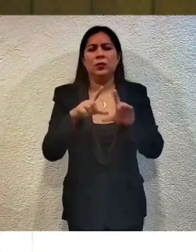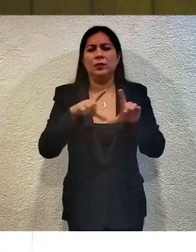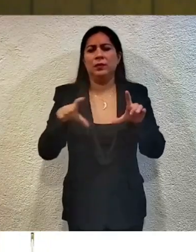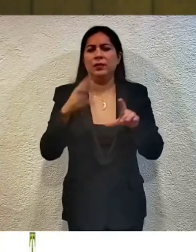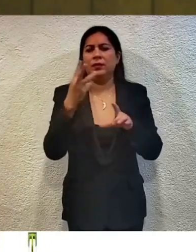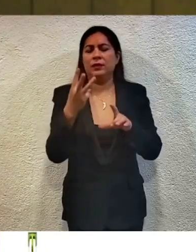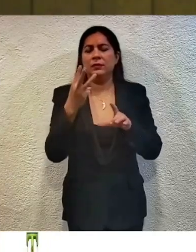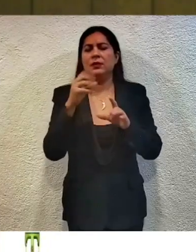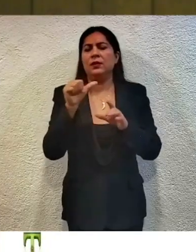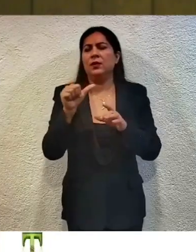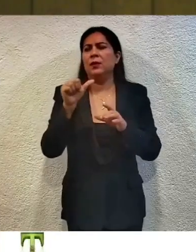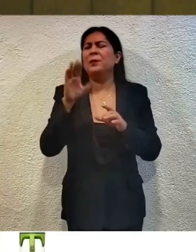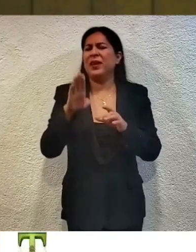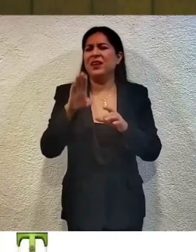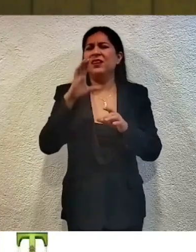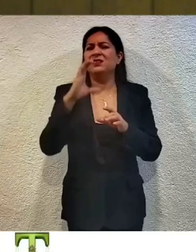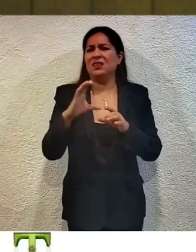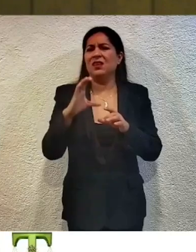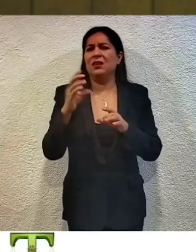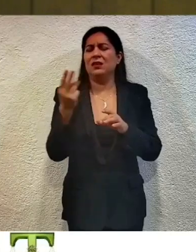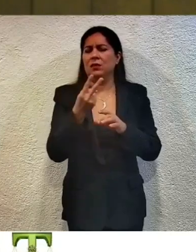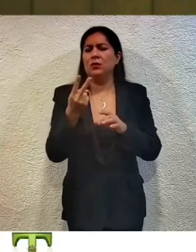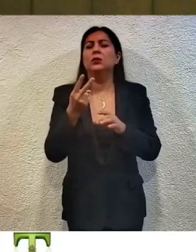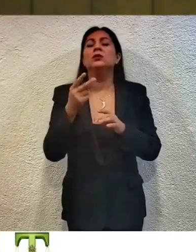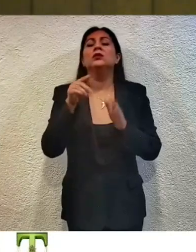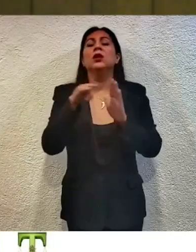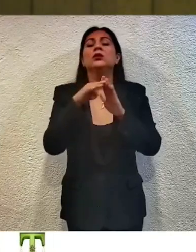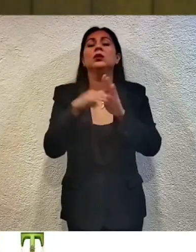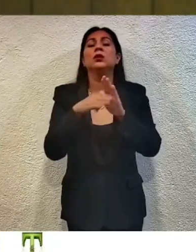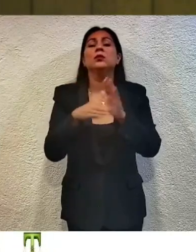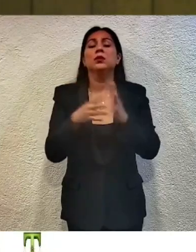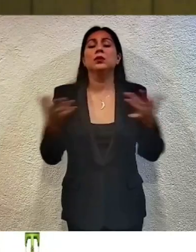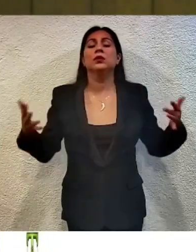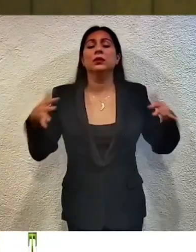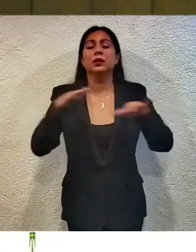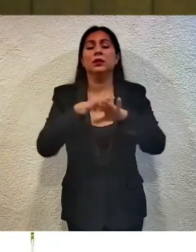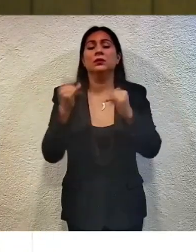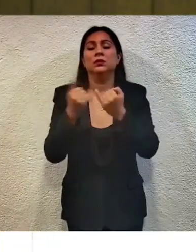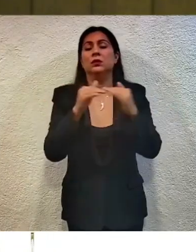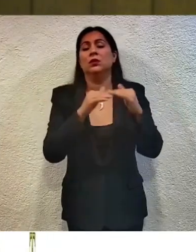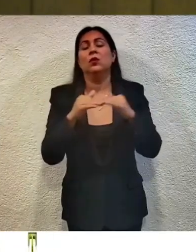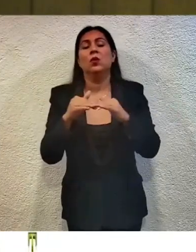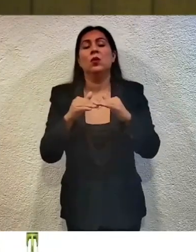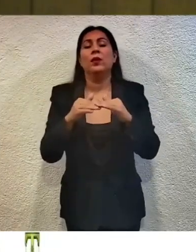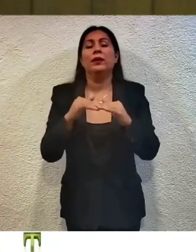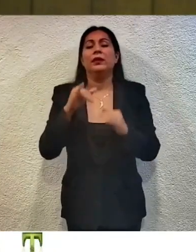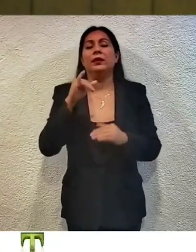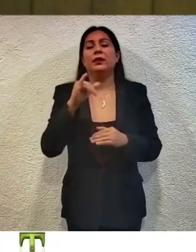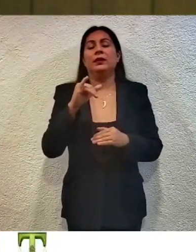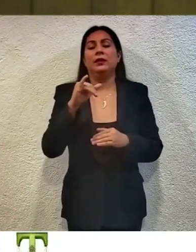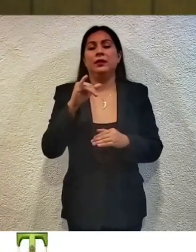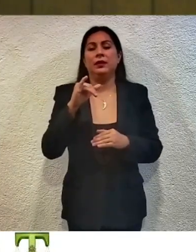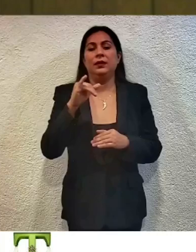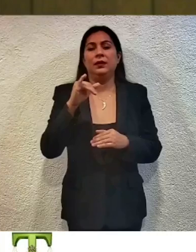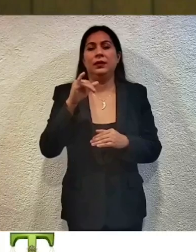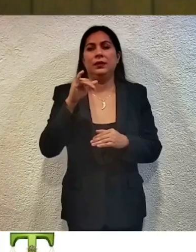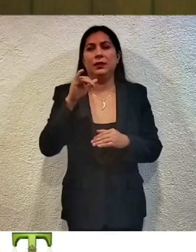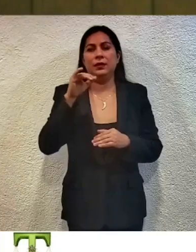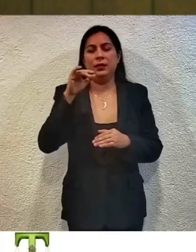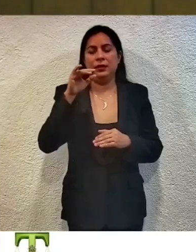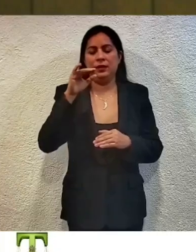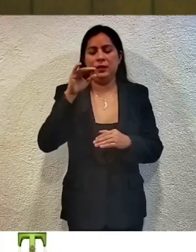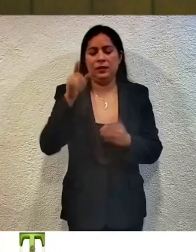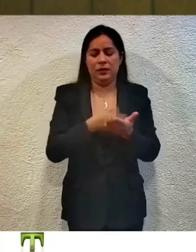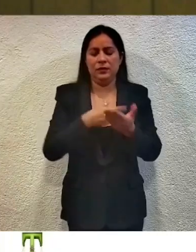tercera, inciso B y C de los lineamientos de integración paritaria del Instituto Electoral en los siguientes